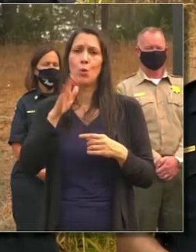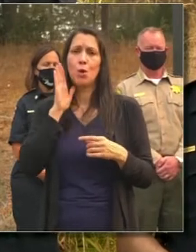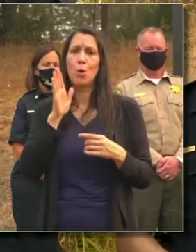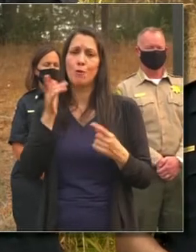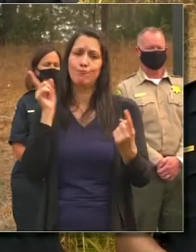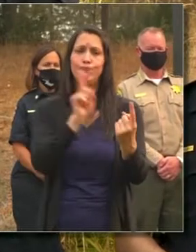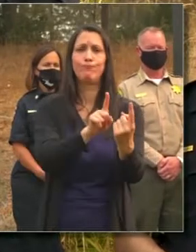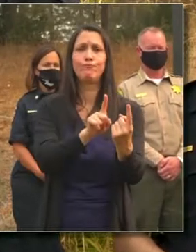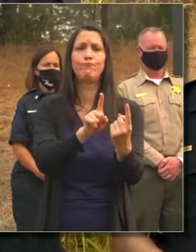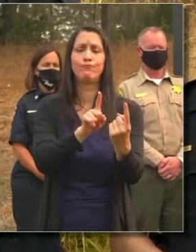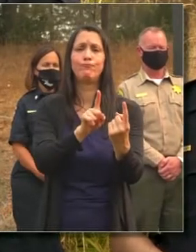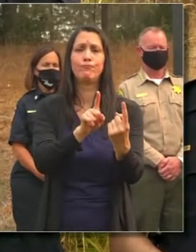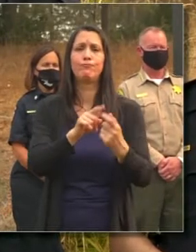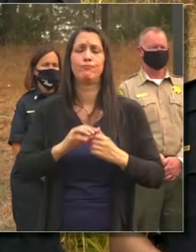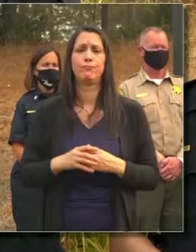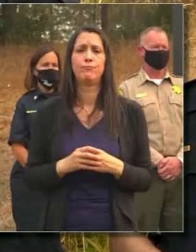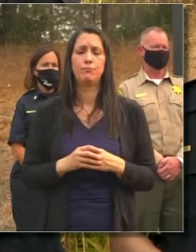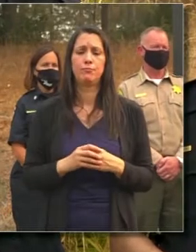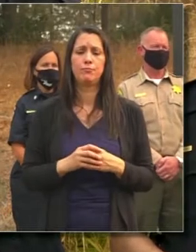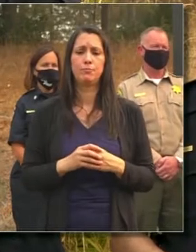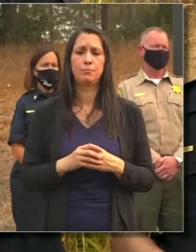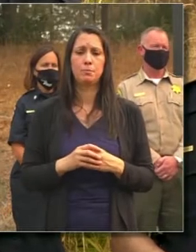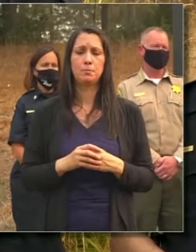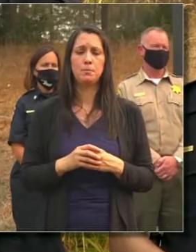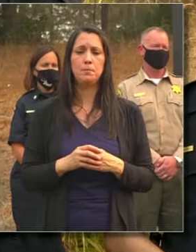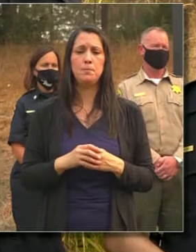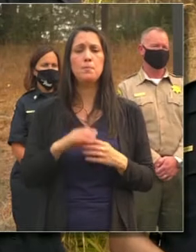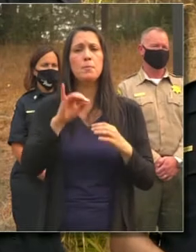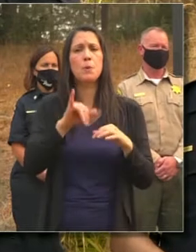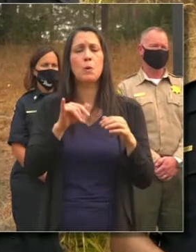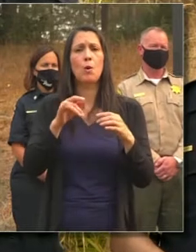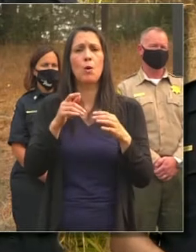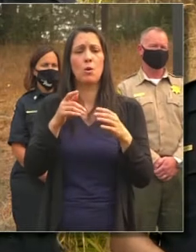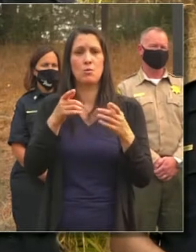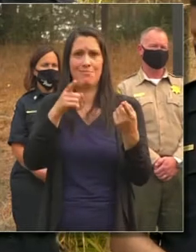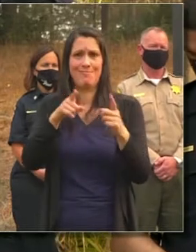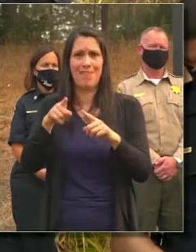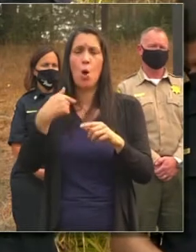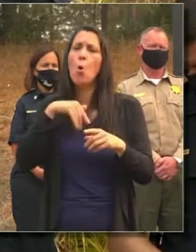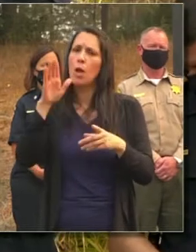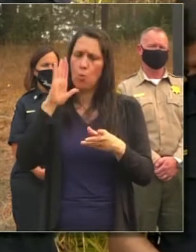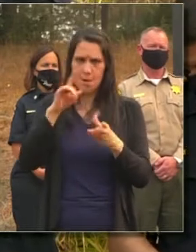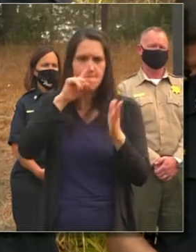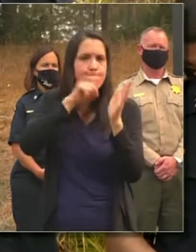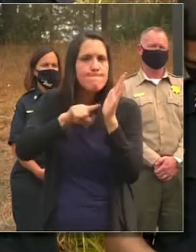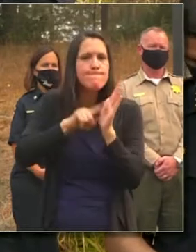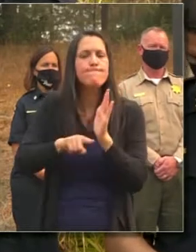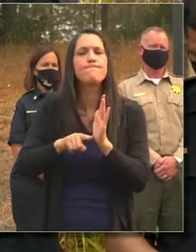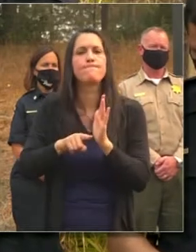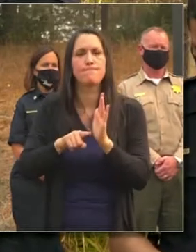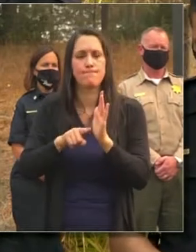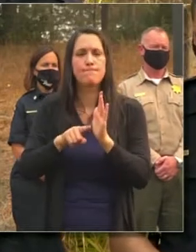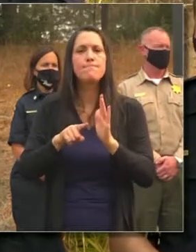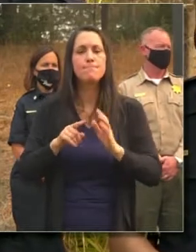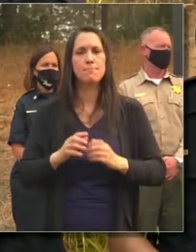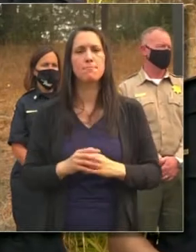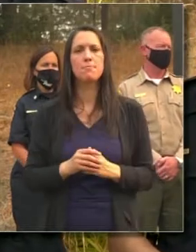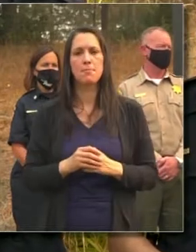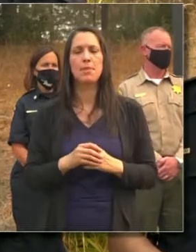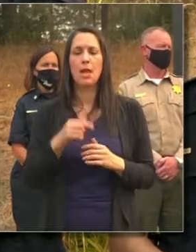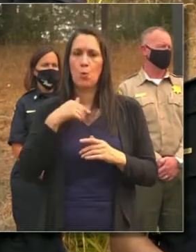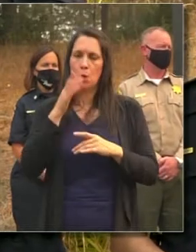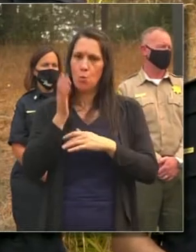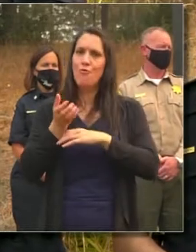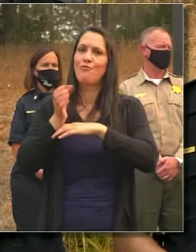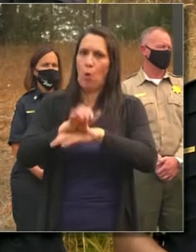notificados por el departamento de cualquier alguacil de cualquier agencia y en esos casos eso será investigado y será